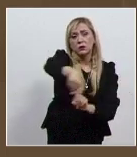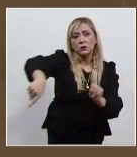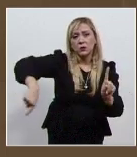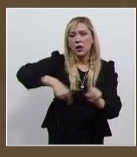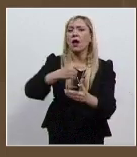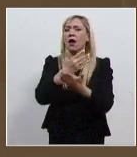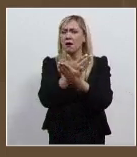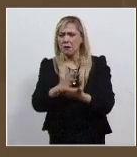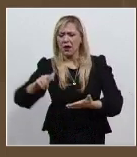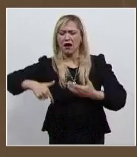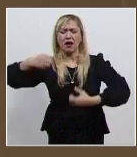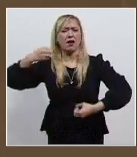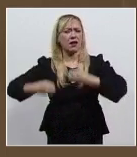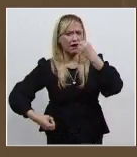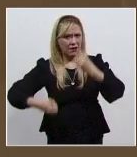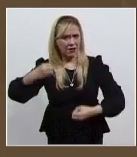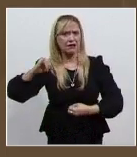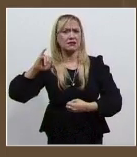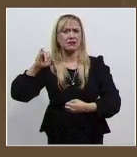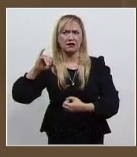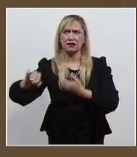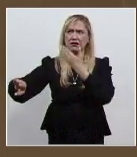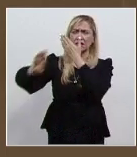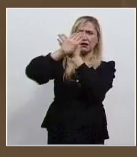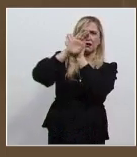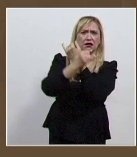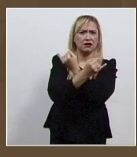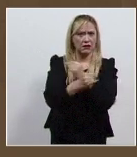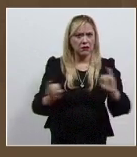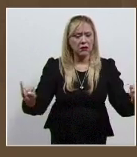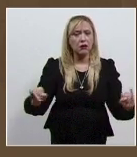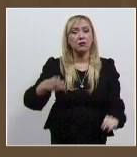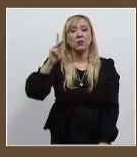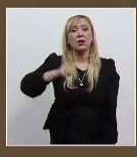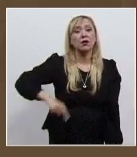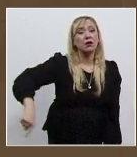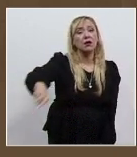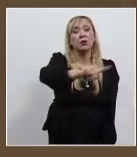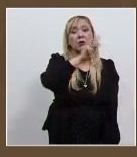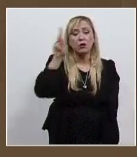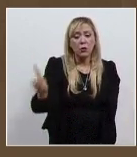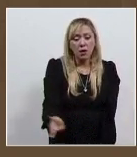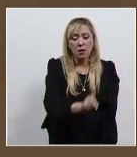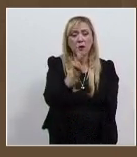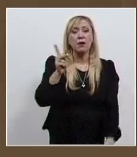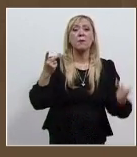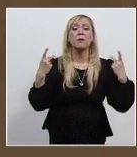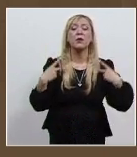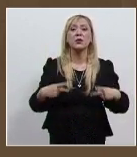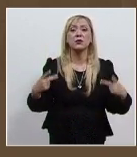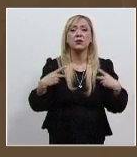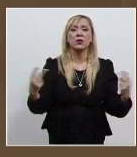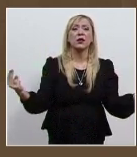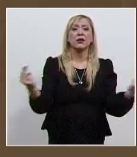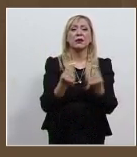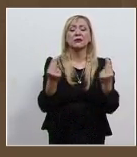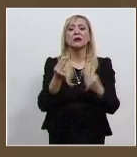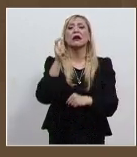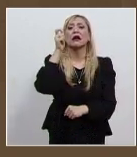juzgadores en general, sino del derecho humano de nuestros pueblos que requieren una